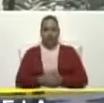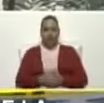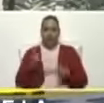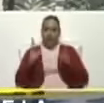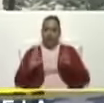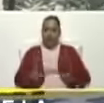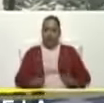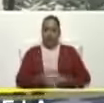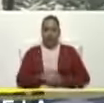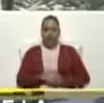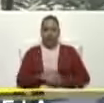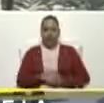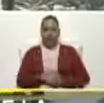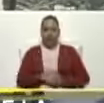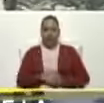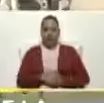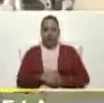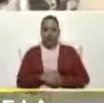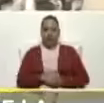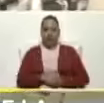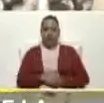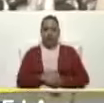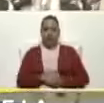Descansen. ¡Arr!